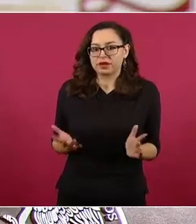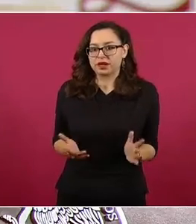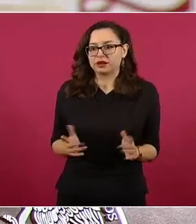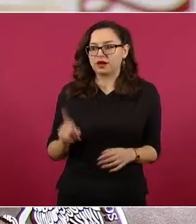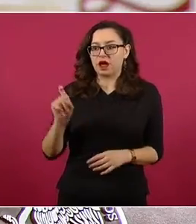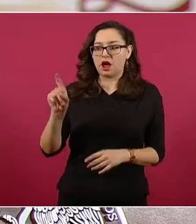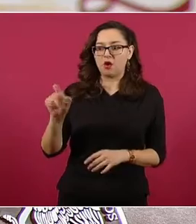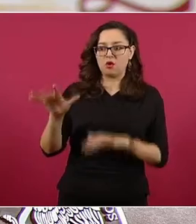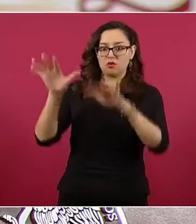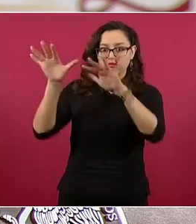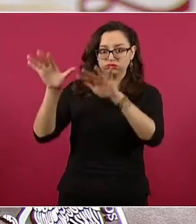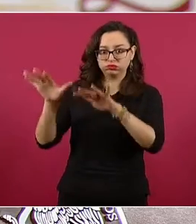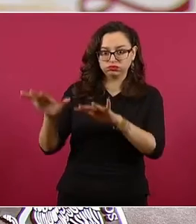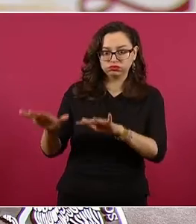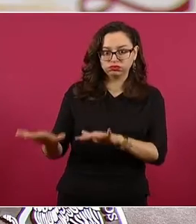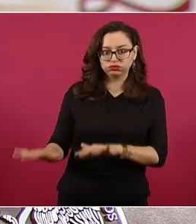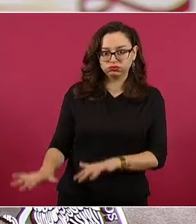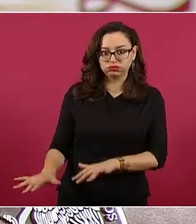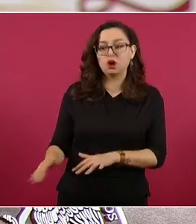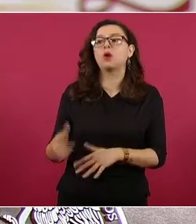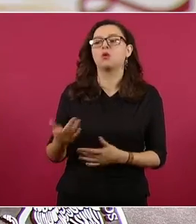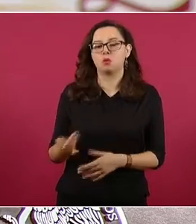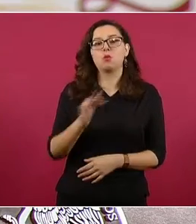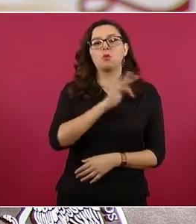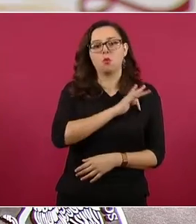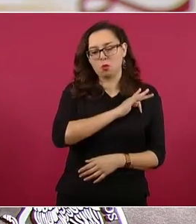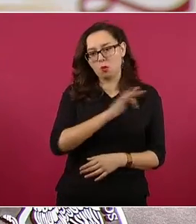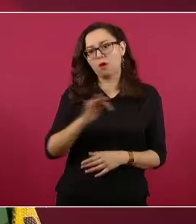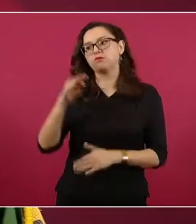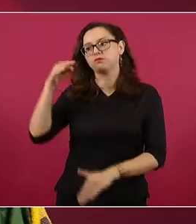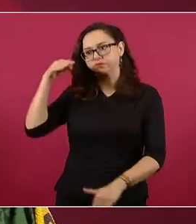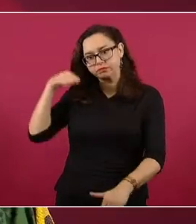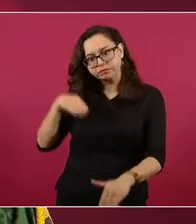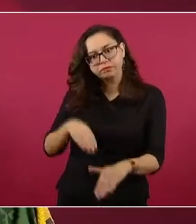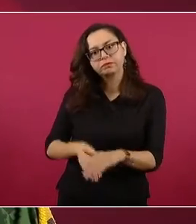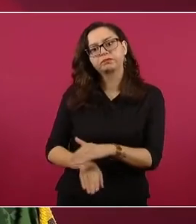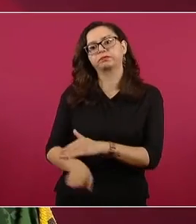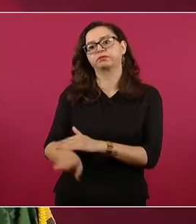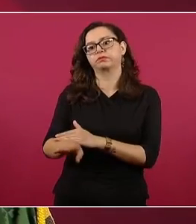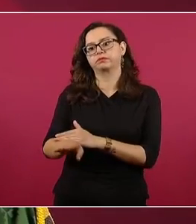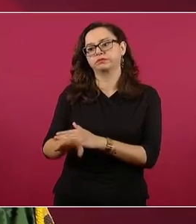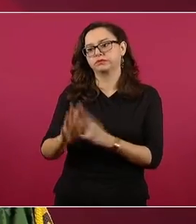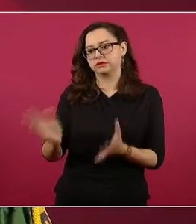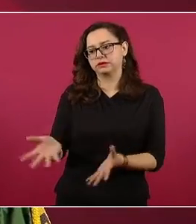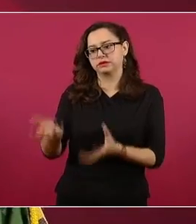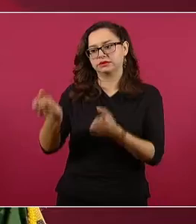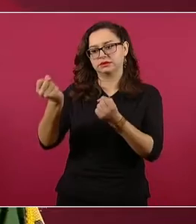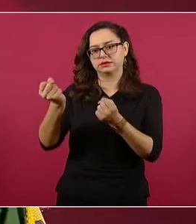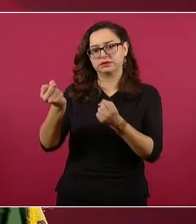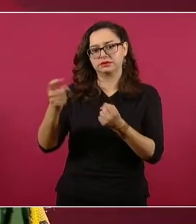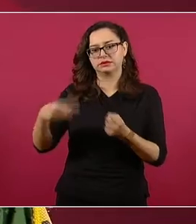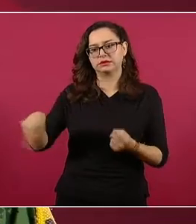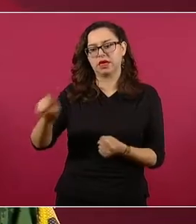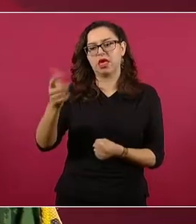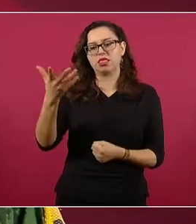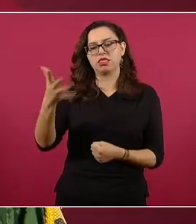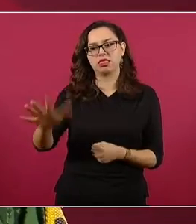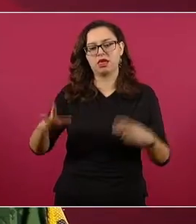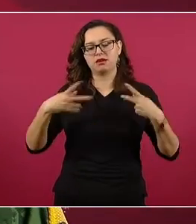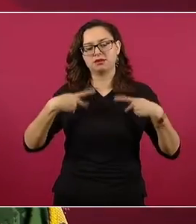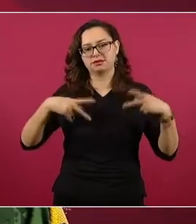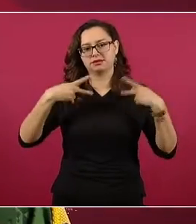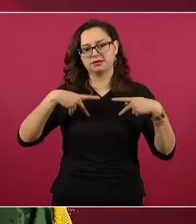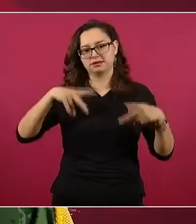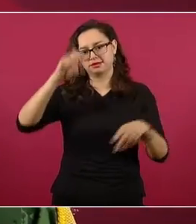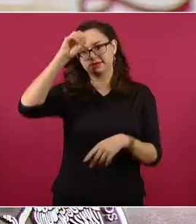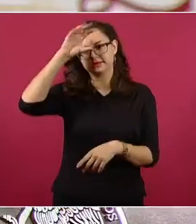vez que baje el nivel del agua podrán entrar en acción para lograr el rescate de los 10